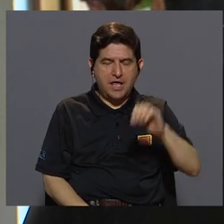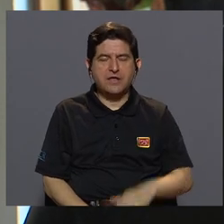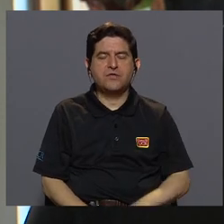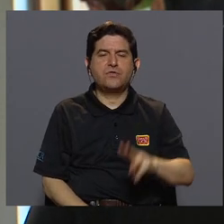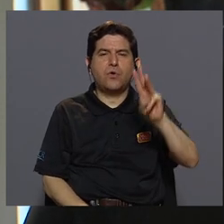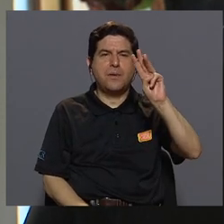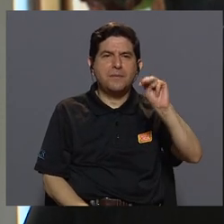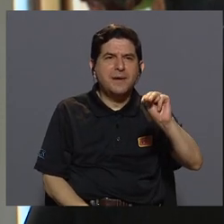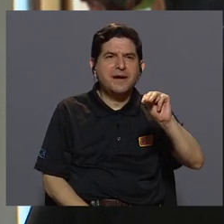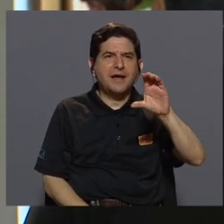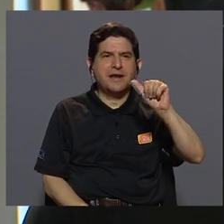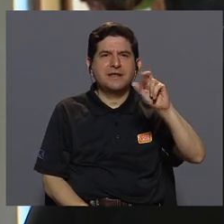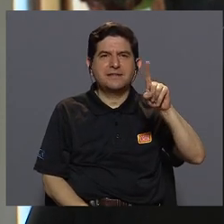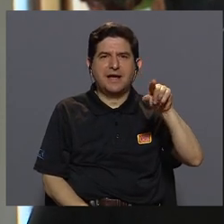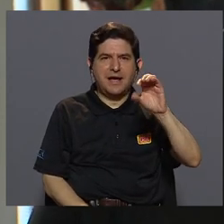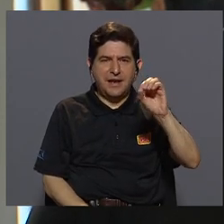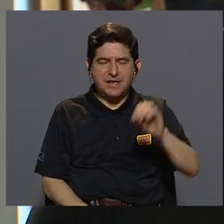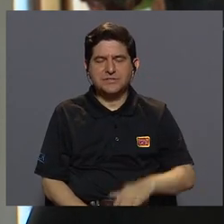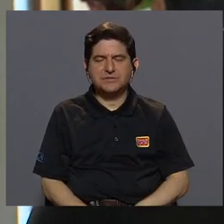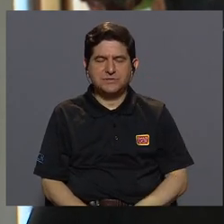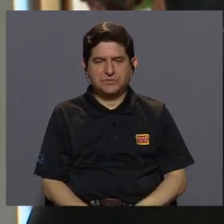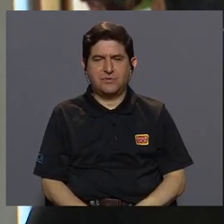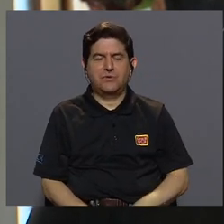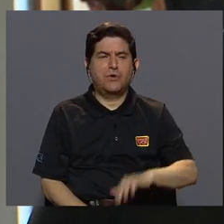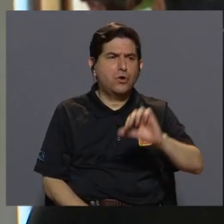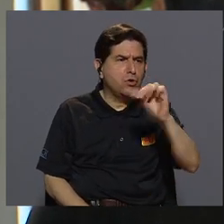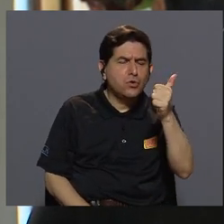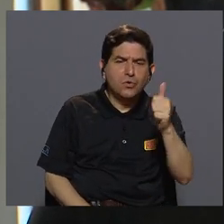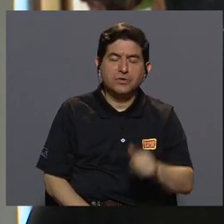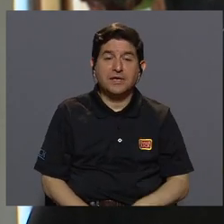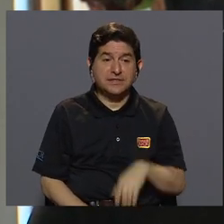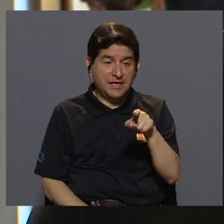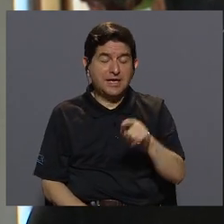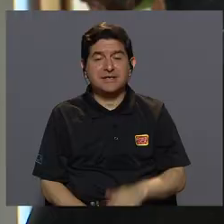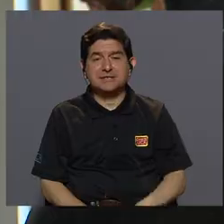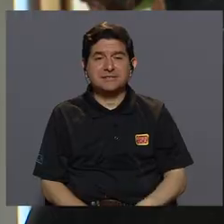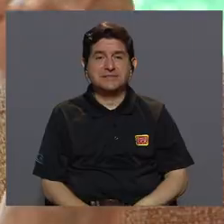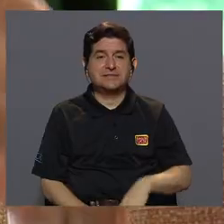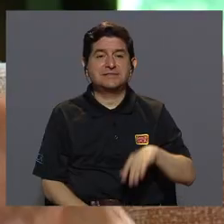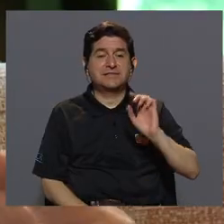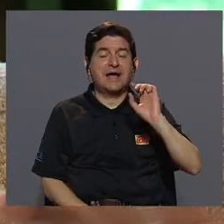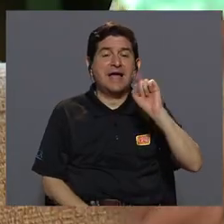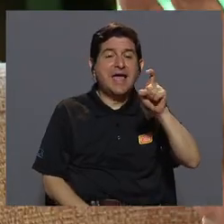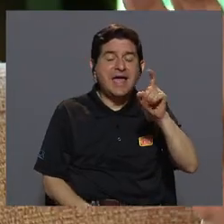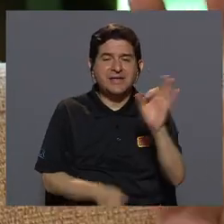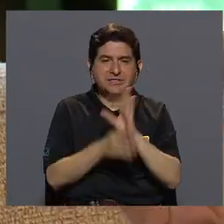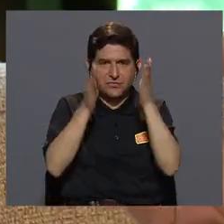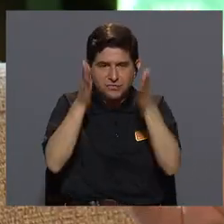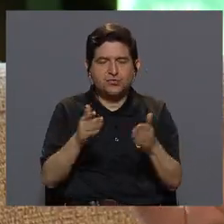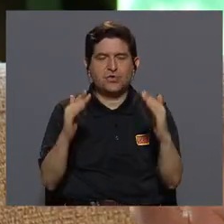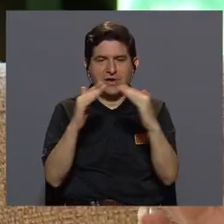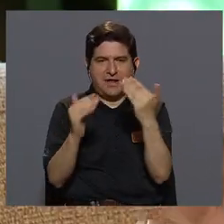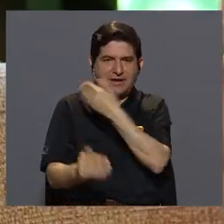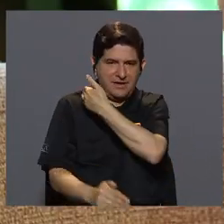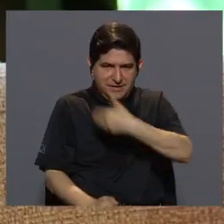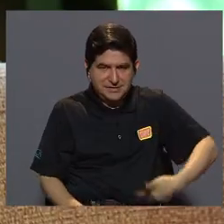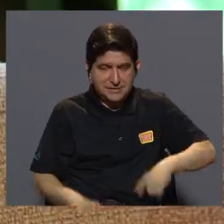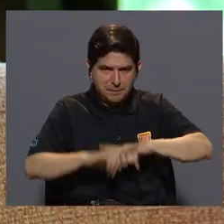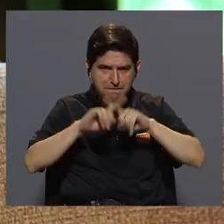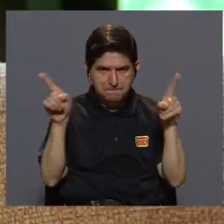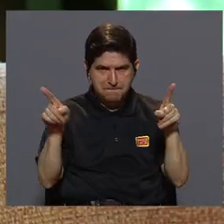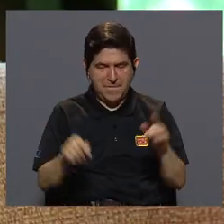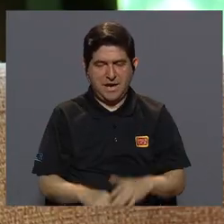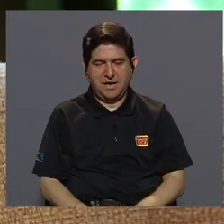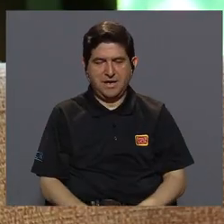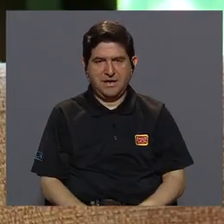Sí, doña Margarita Carazo, doña Beba Orlich. Bueno, esas eran funcionarias de la casa presidencial. De la casa presidencial. Pero